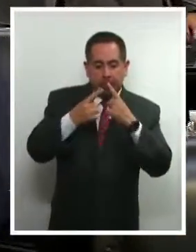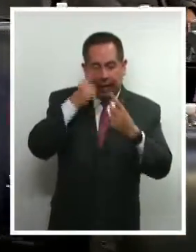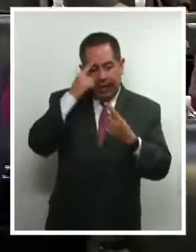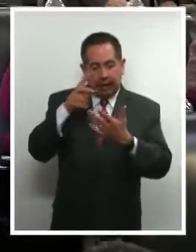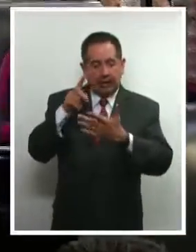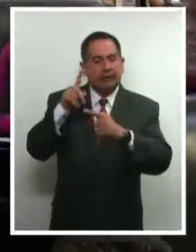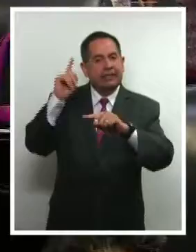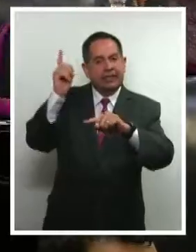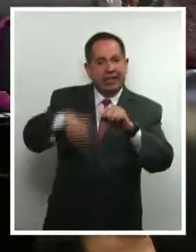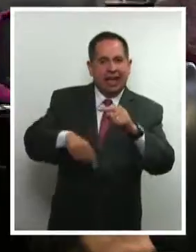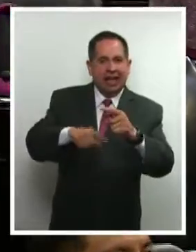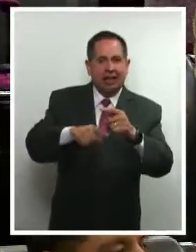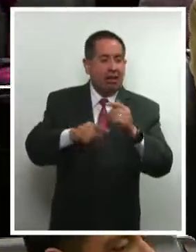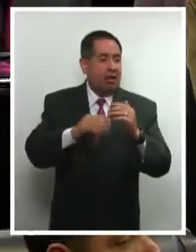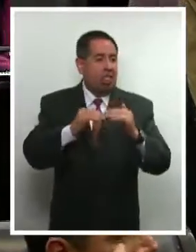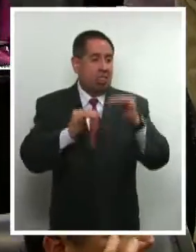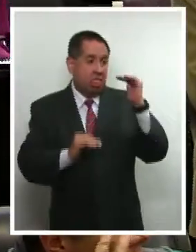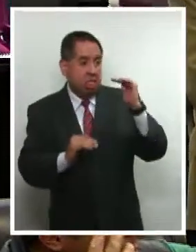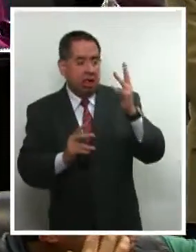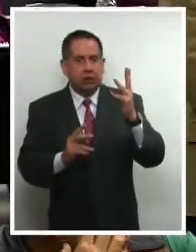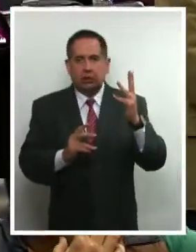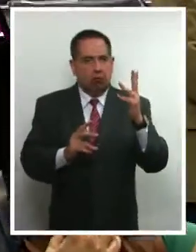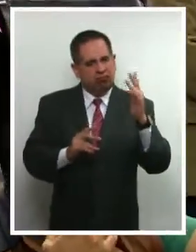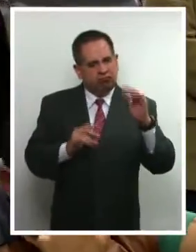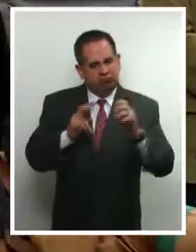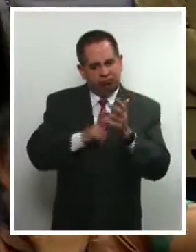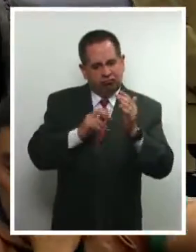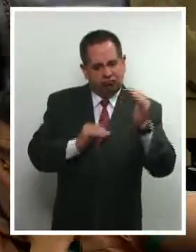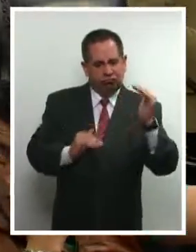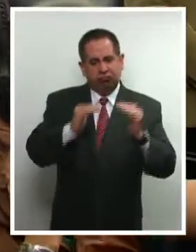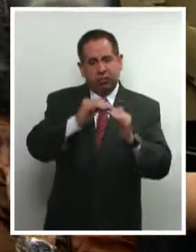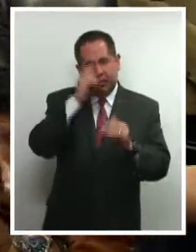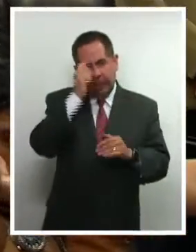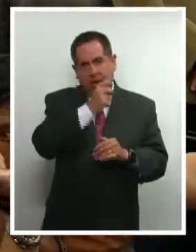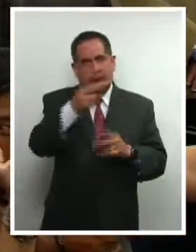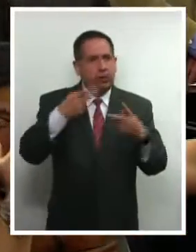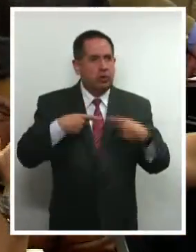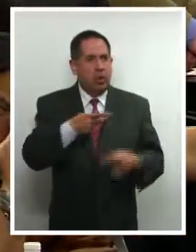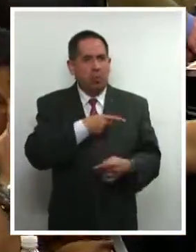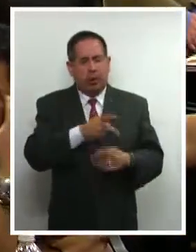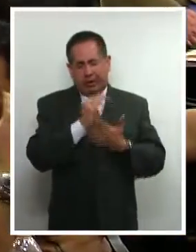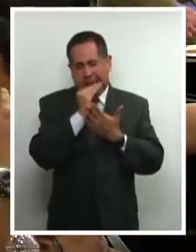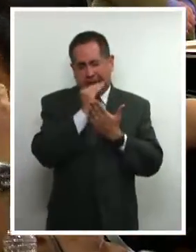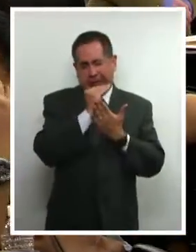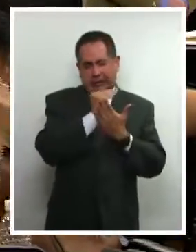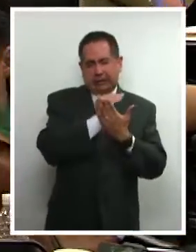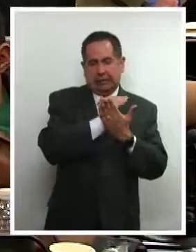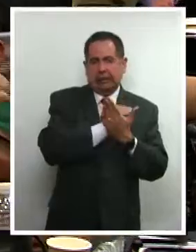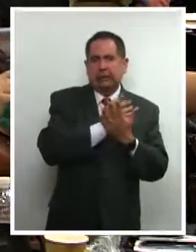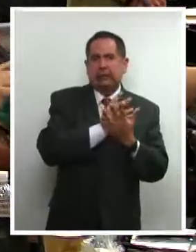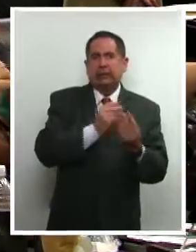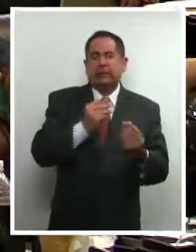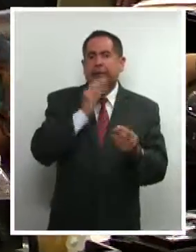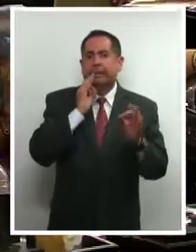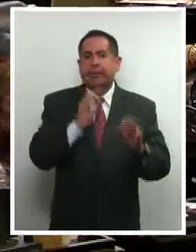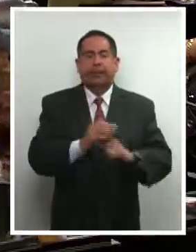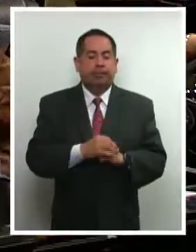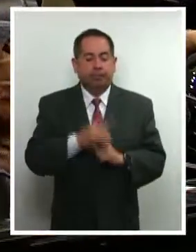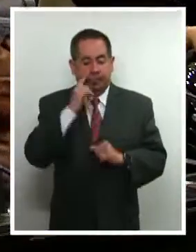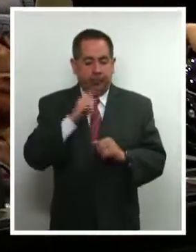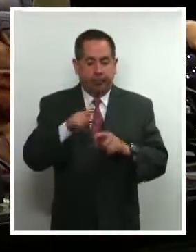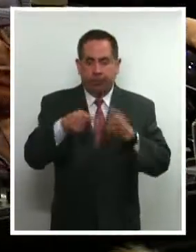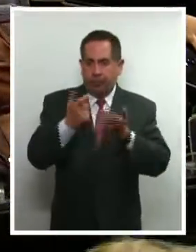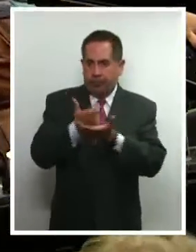erradicar las desigualdades estructurales y la pobreza, revertir la inequitativa distribución de la riqueza y del ingreso